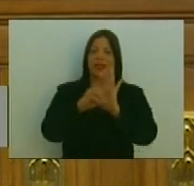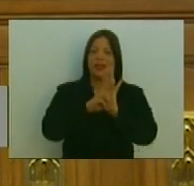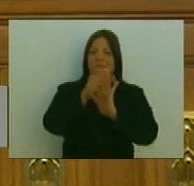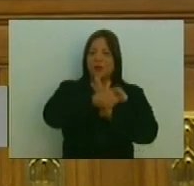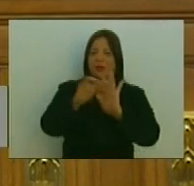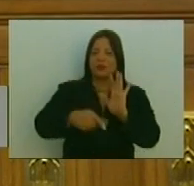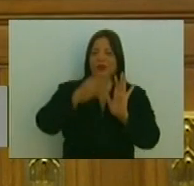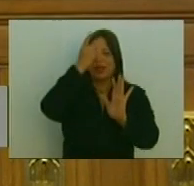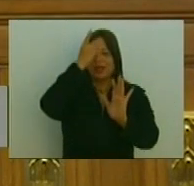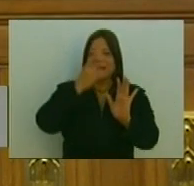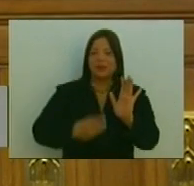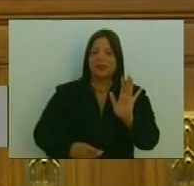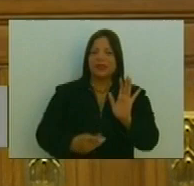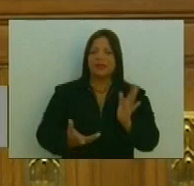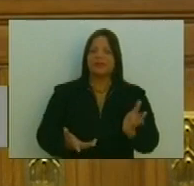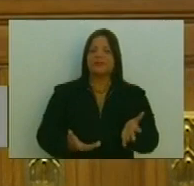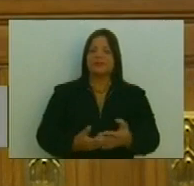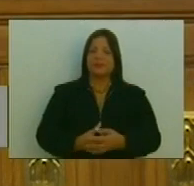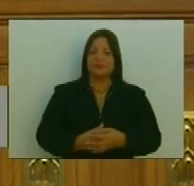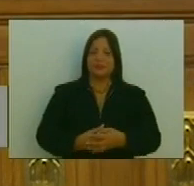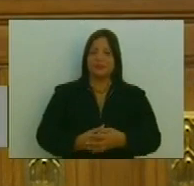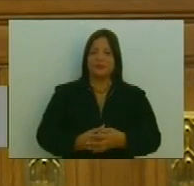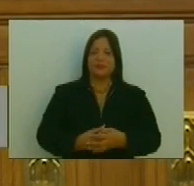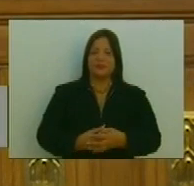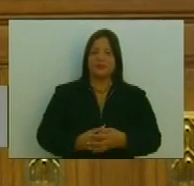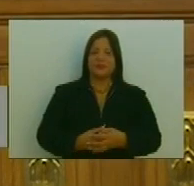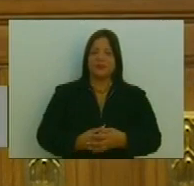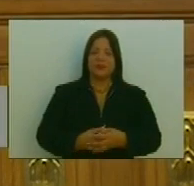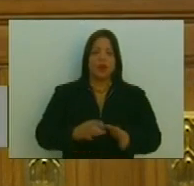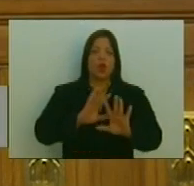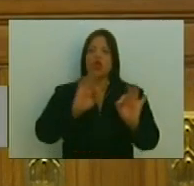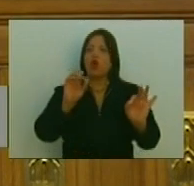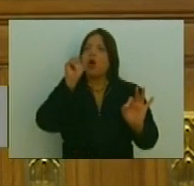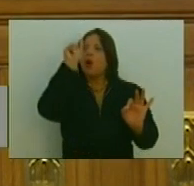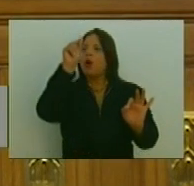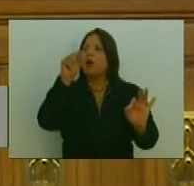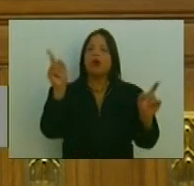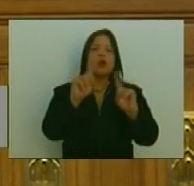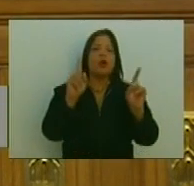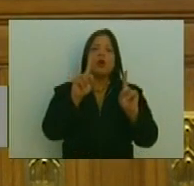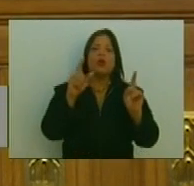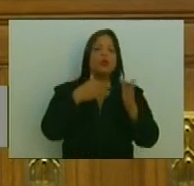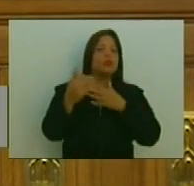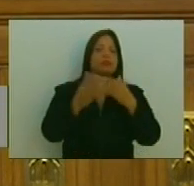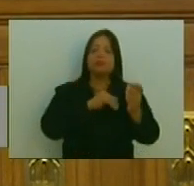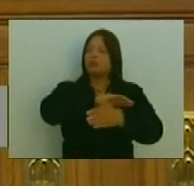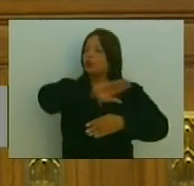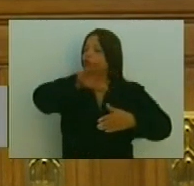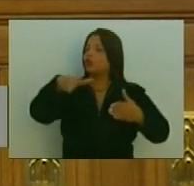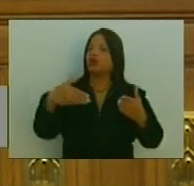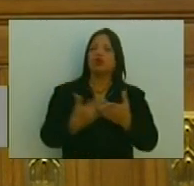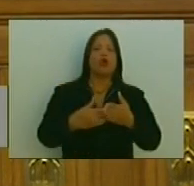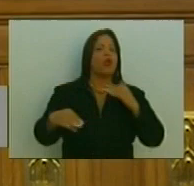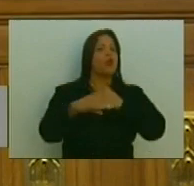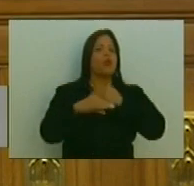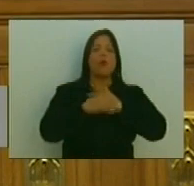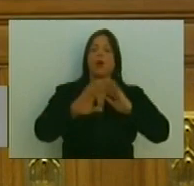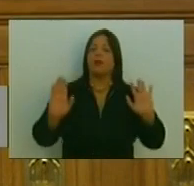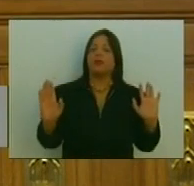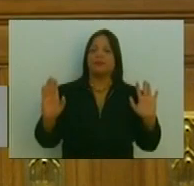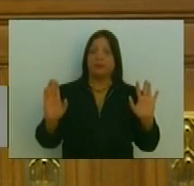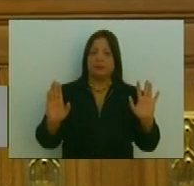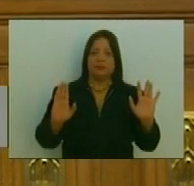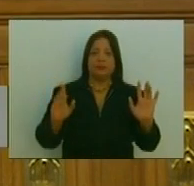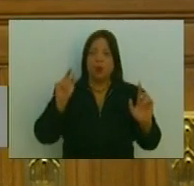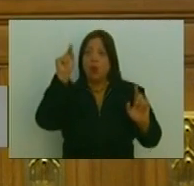con algún tipo de discapacidad, no especificando el tipo de discapacidad. Yo creo que la lucha es de todos por igual,